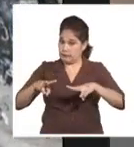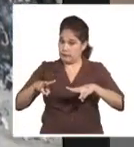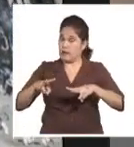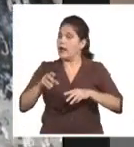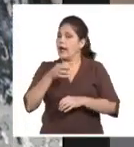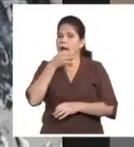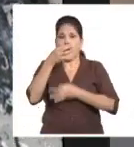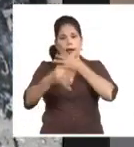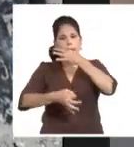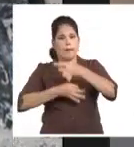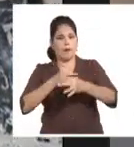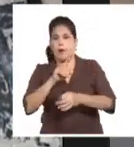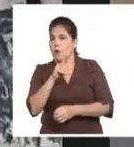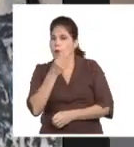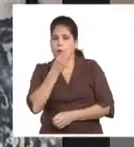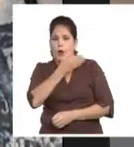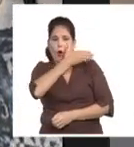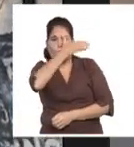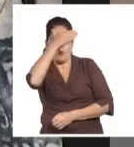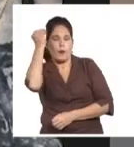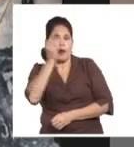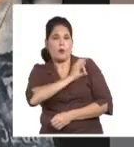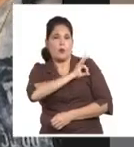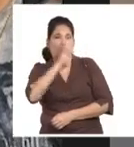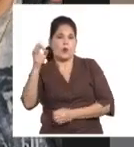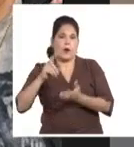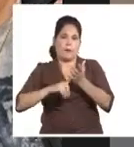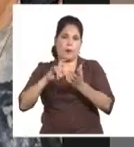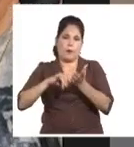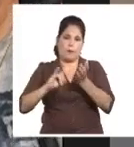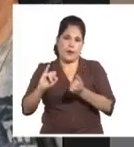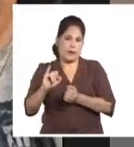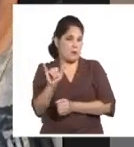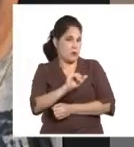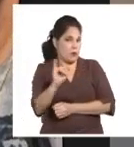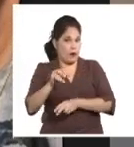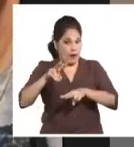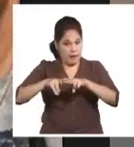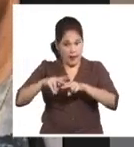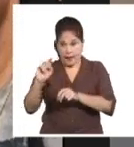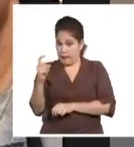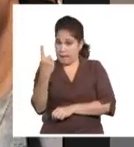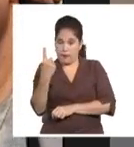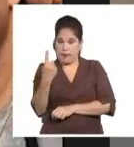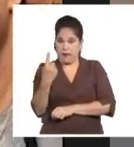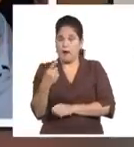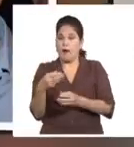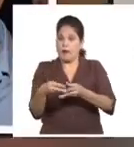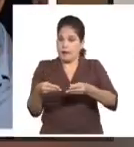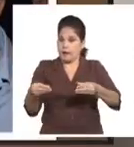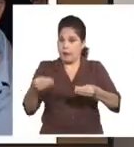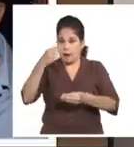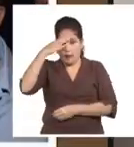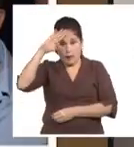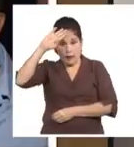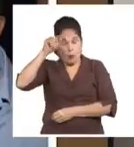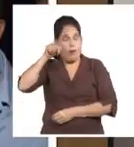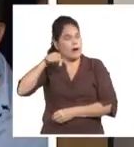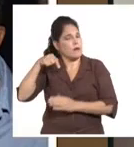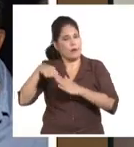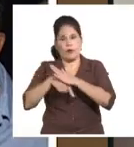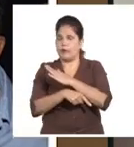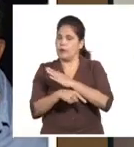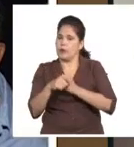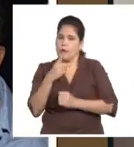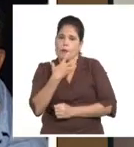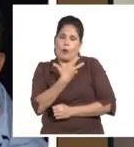calificaron como inolvidable e irreemplazable. Asimismo, Habano de Primera escribió que la tierra y la música cubana están en un profundo